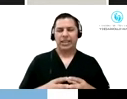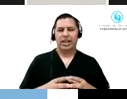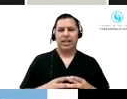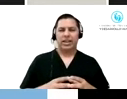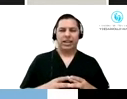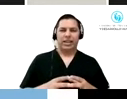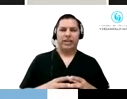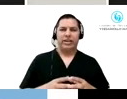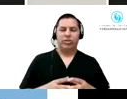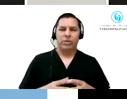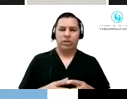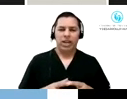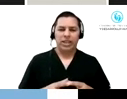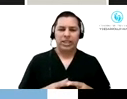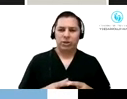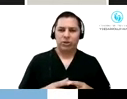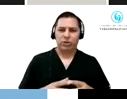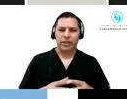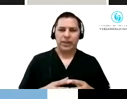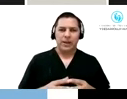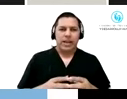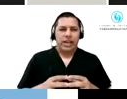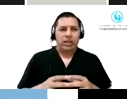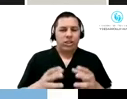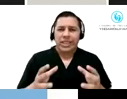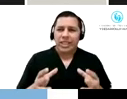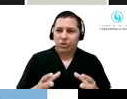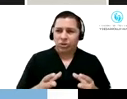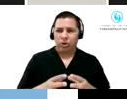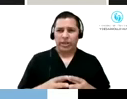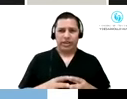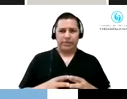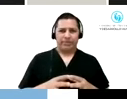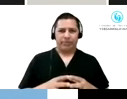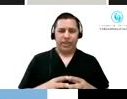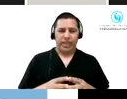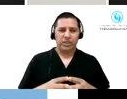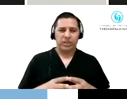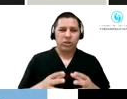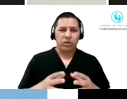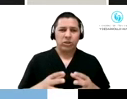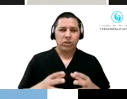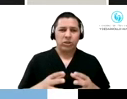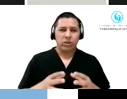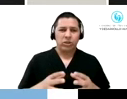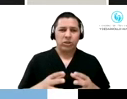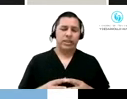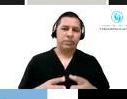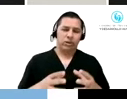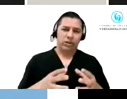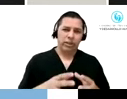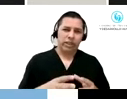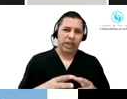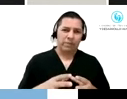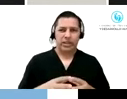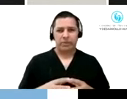que estar resolviéndole las situaciones. Entonces, sin darnos cuenta, estos discursos